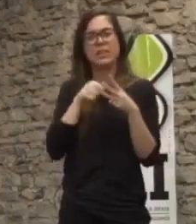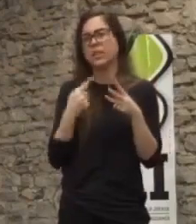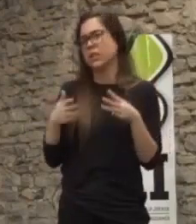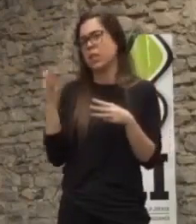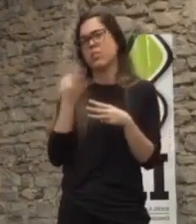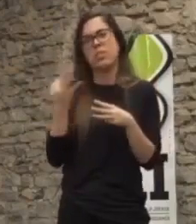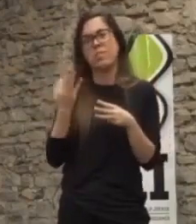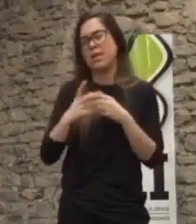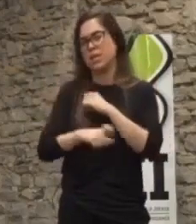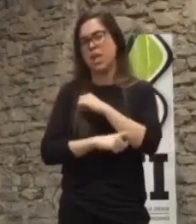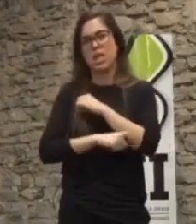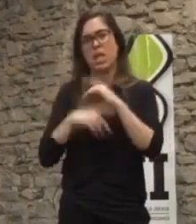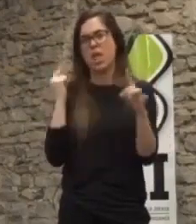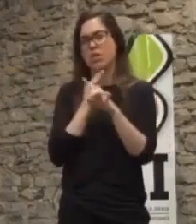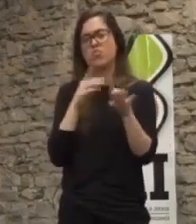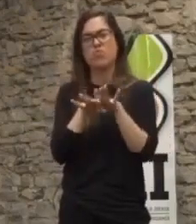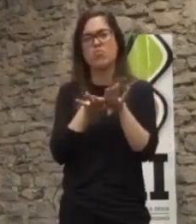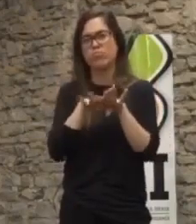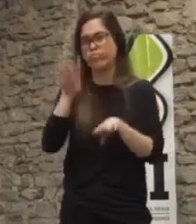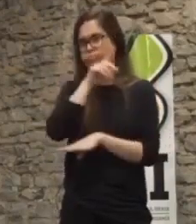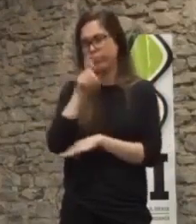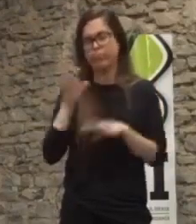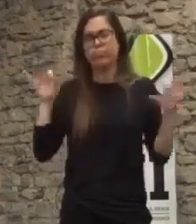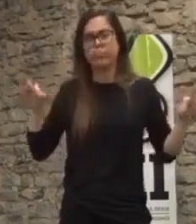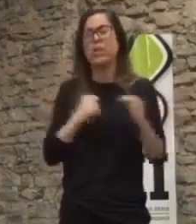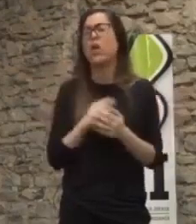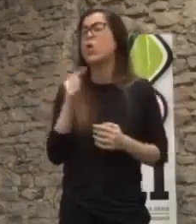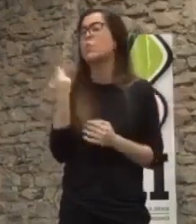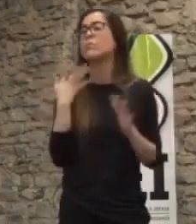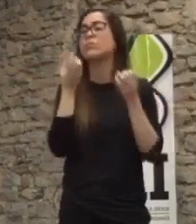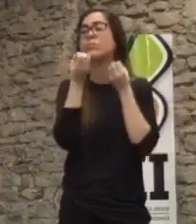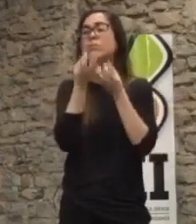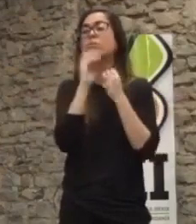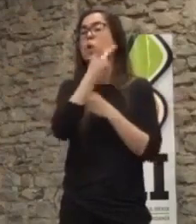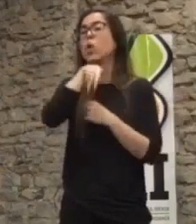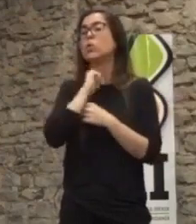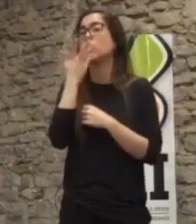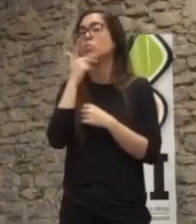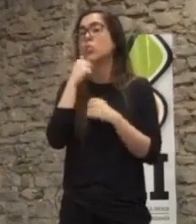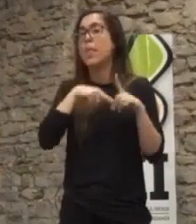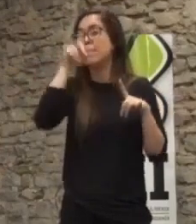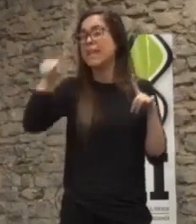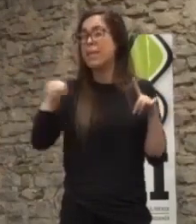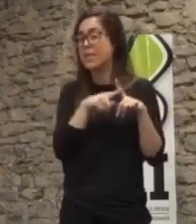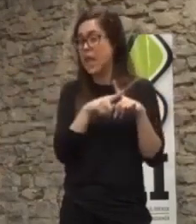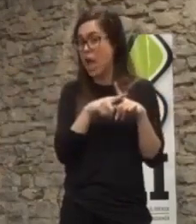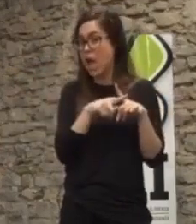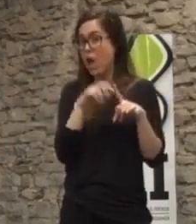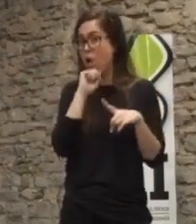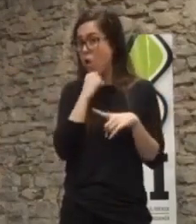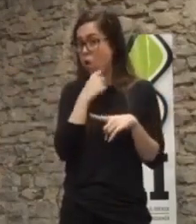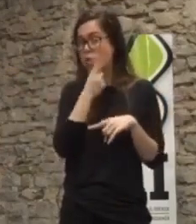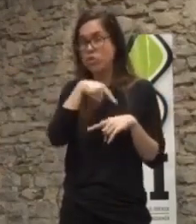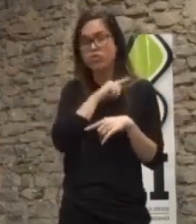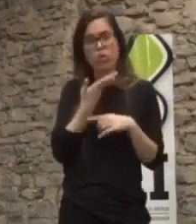una estrategia antirrumores. En primer lugar, contaros, seguro que conocéis la pirámide del odio, ¿no? Esta imagen que nos representa